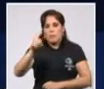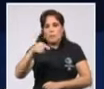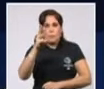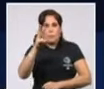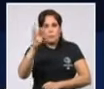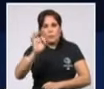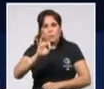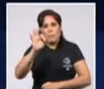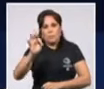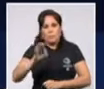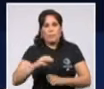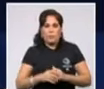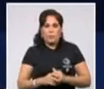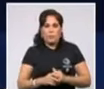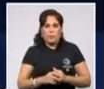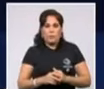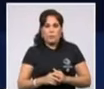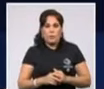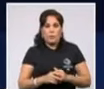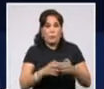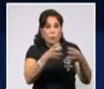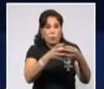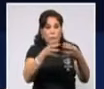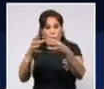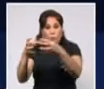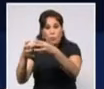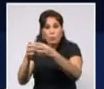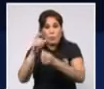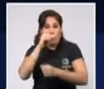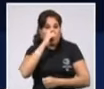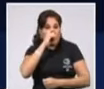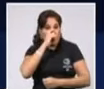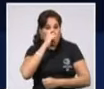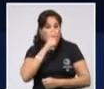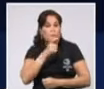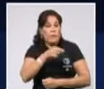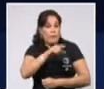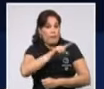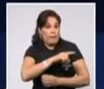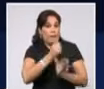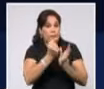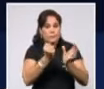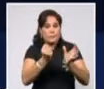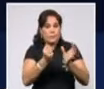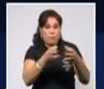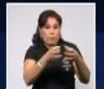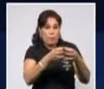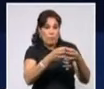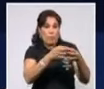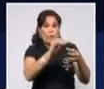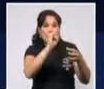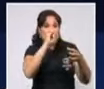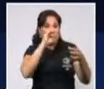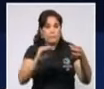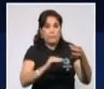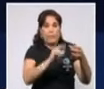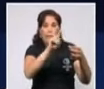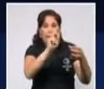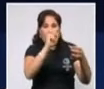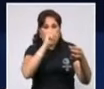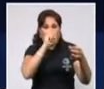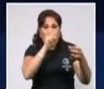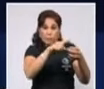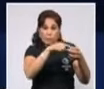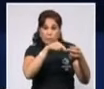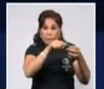67,3%. Por grupos de edades, ayer se diagnostican 6 menores de 20 años,